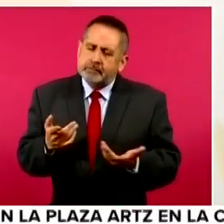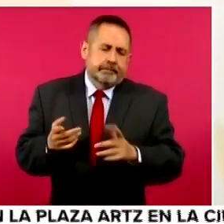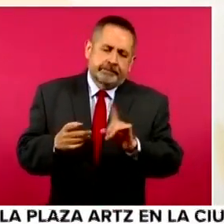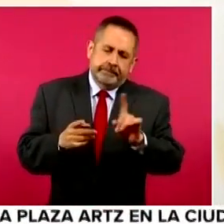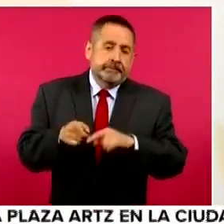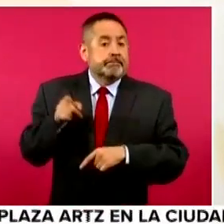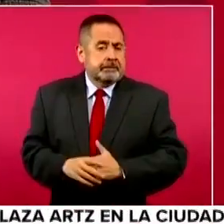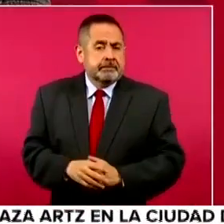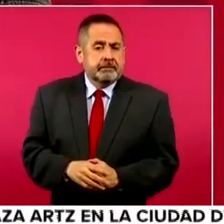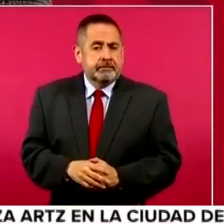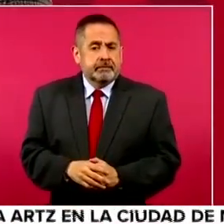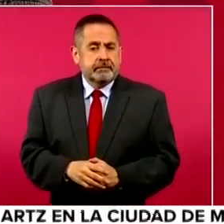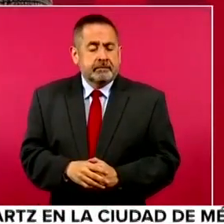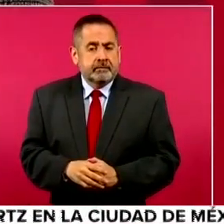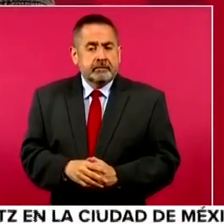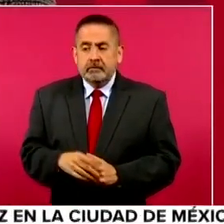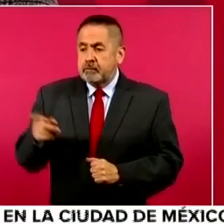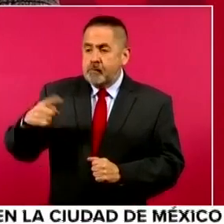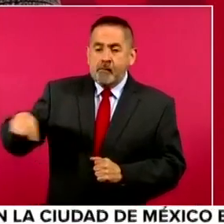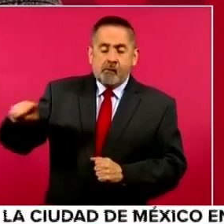y ha apoyado nuestras